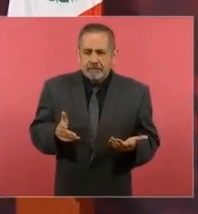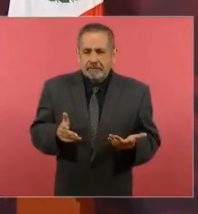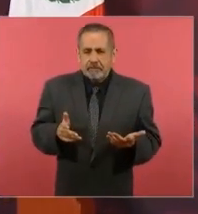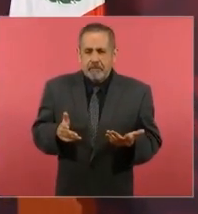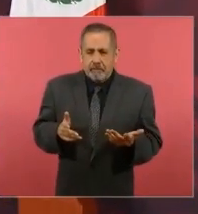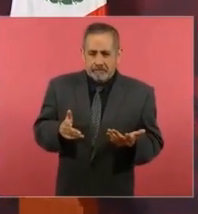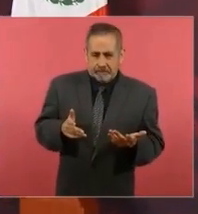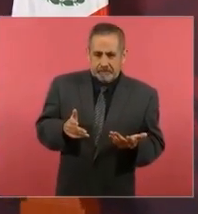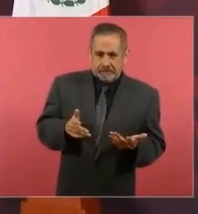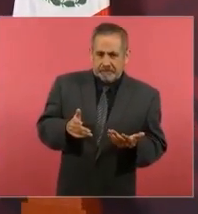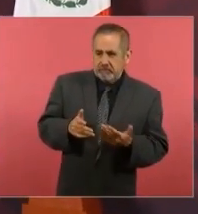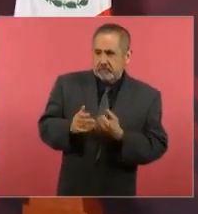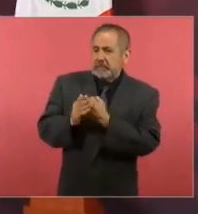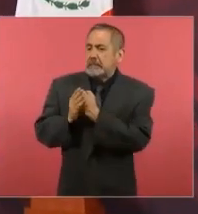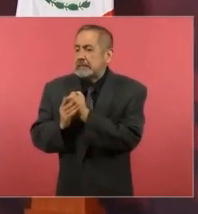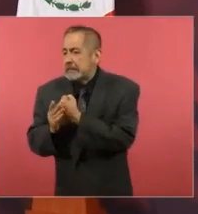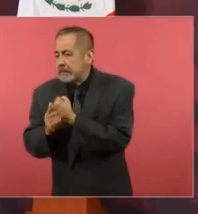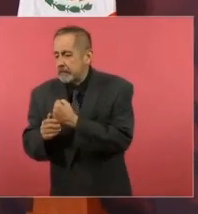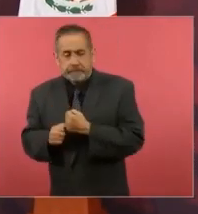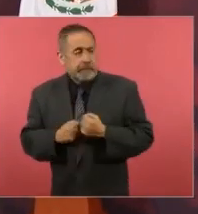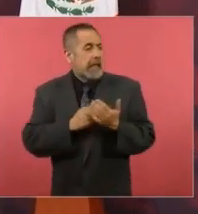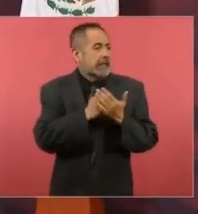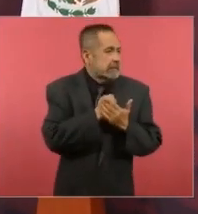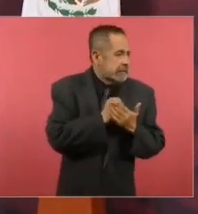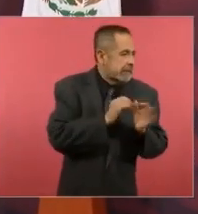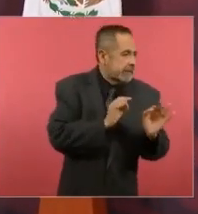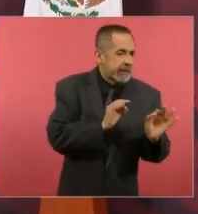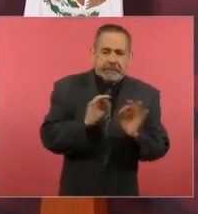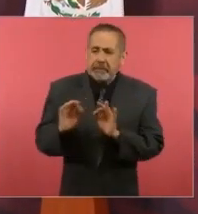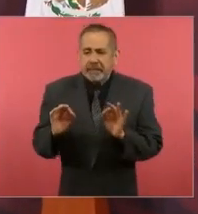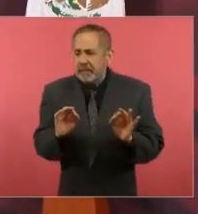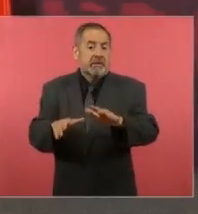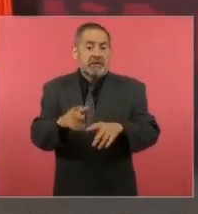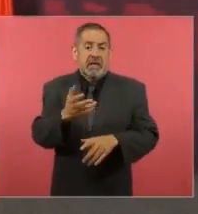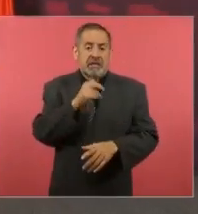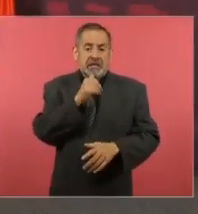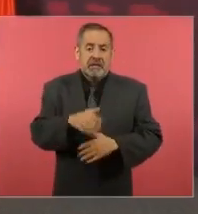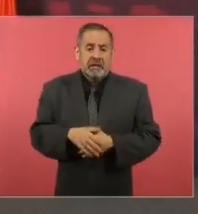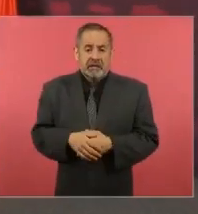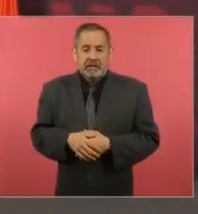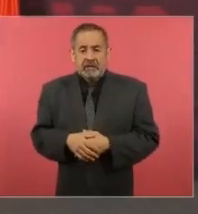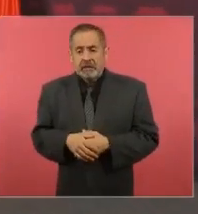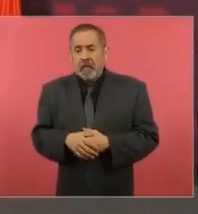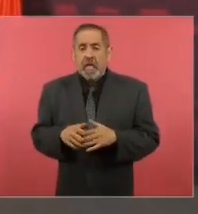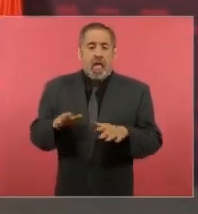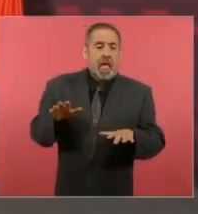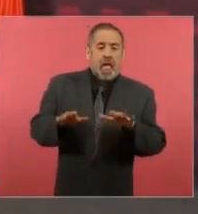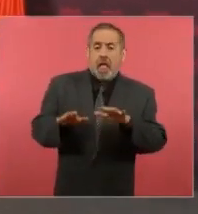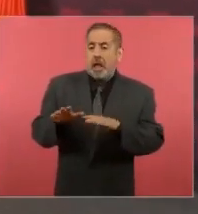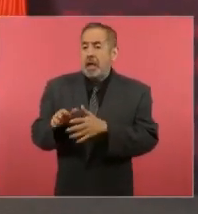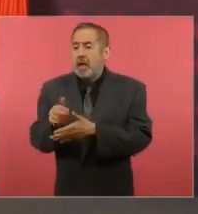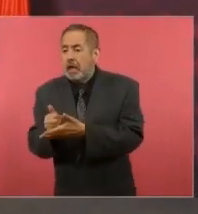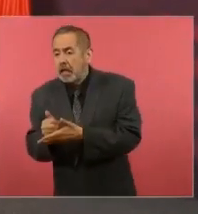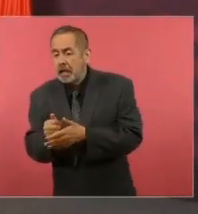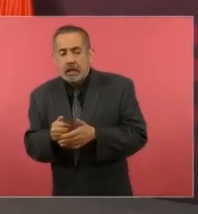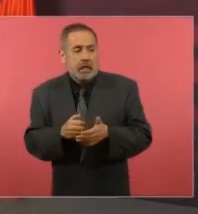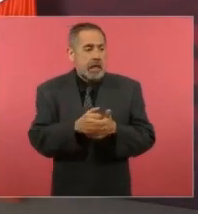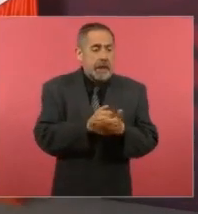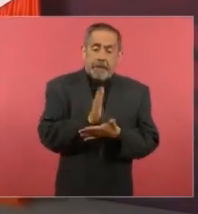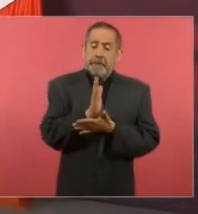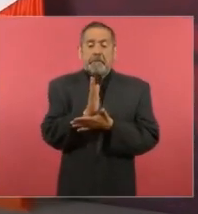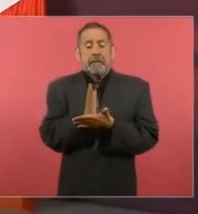quedar bien con todos y terminan quedando mal con todos. Ahí se andan queriendo mover al centro,